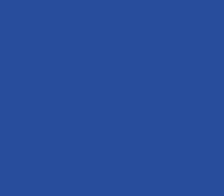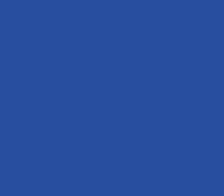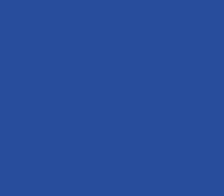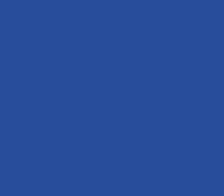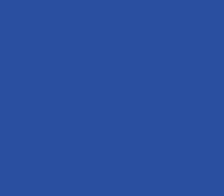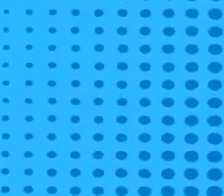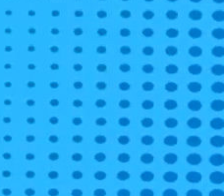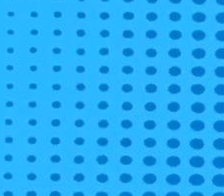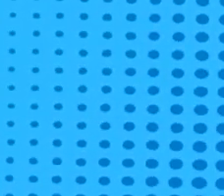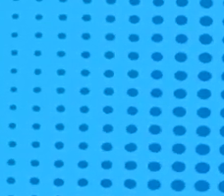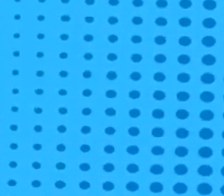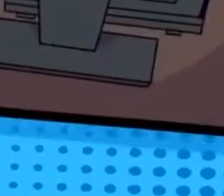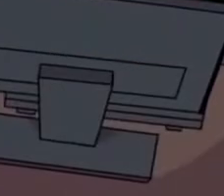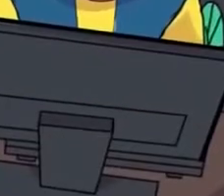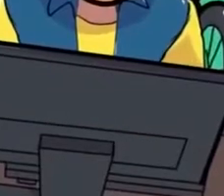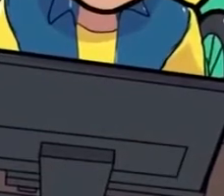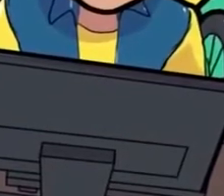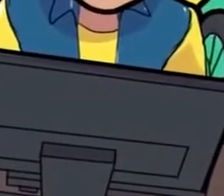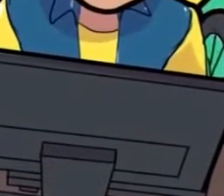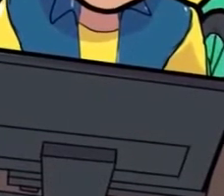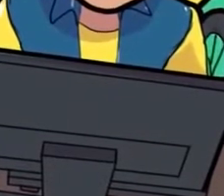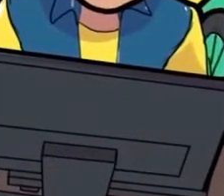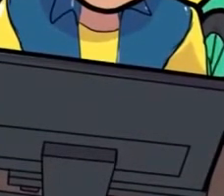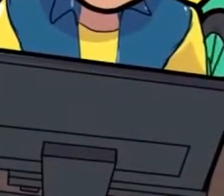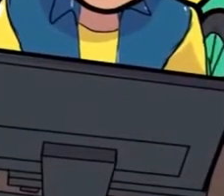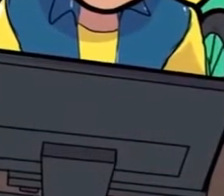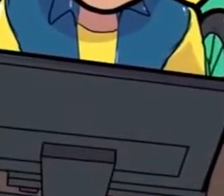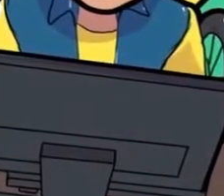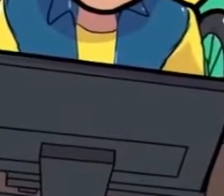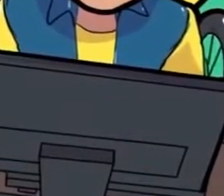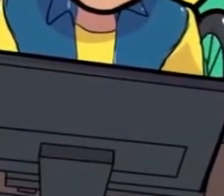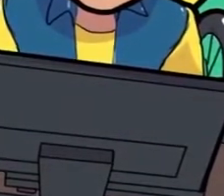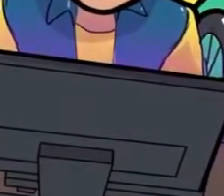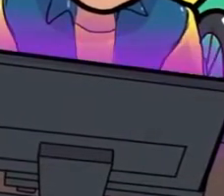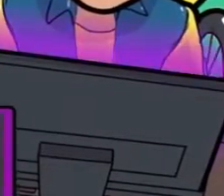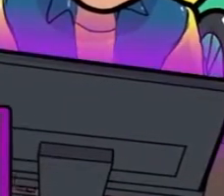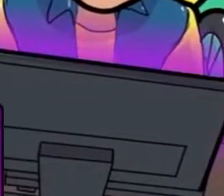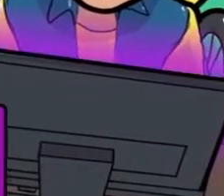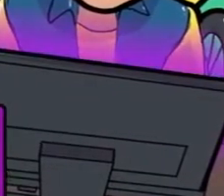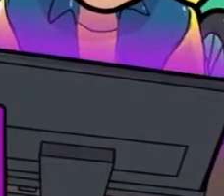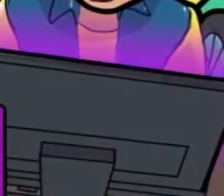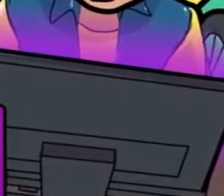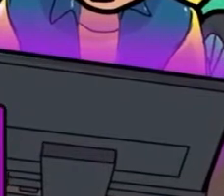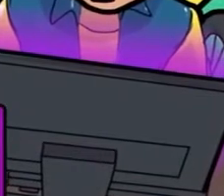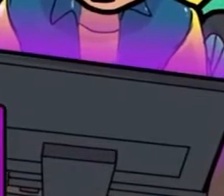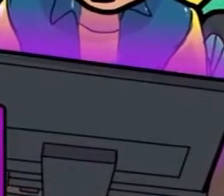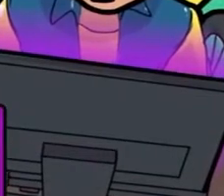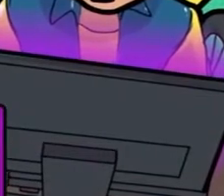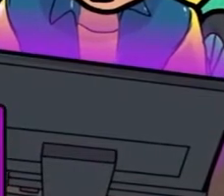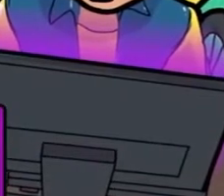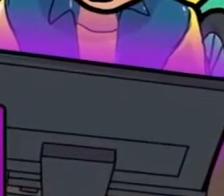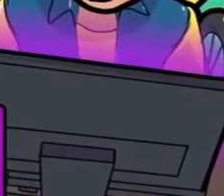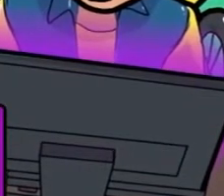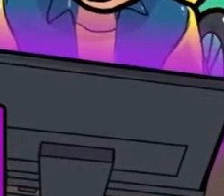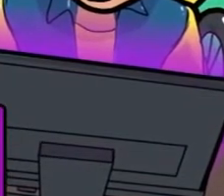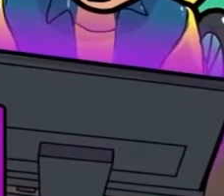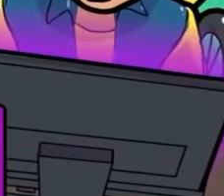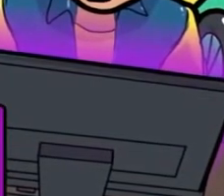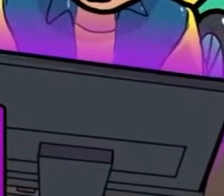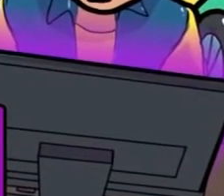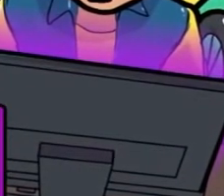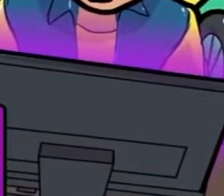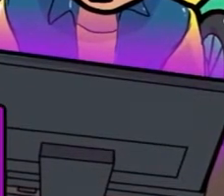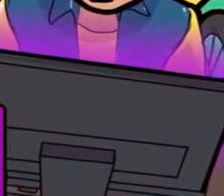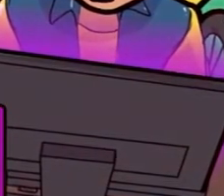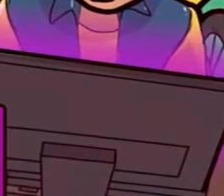que de... La educación a distancia nos permite seguir aprendiendo, pero también tiene riesgos que debemos conocer.